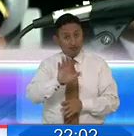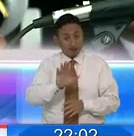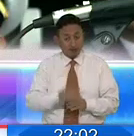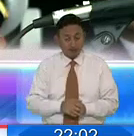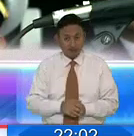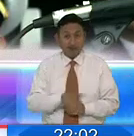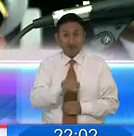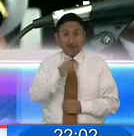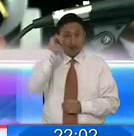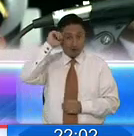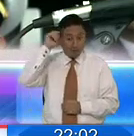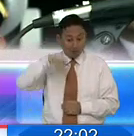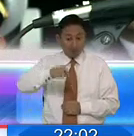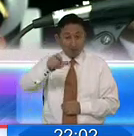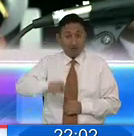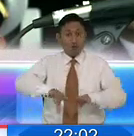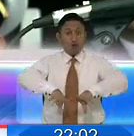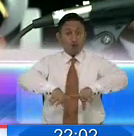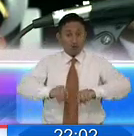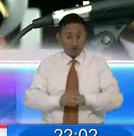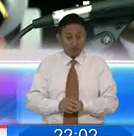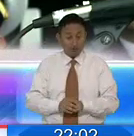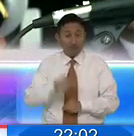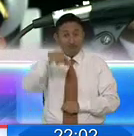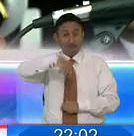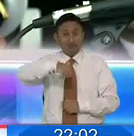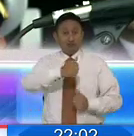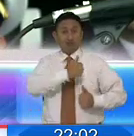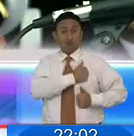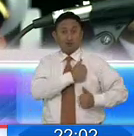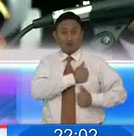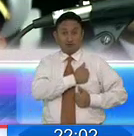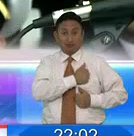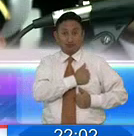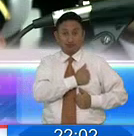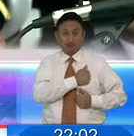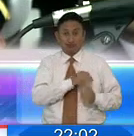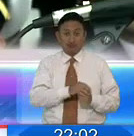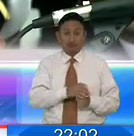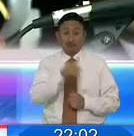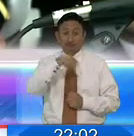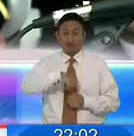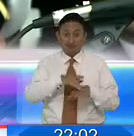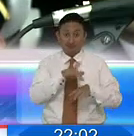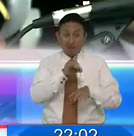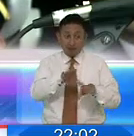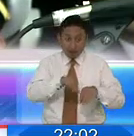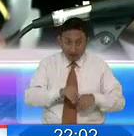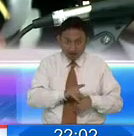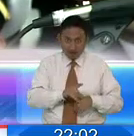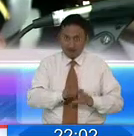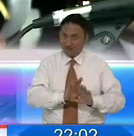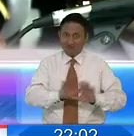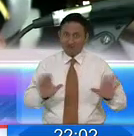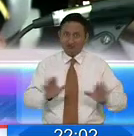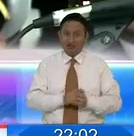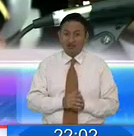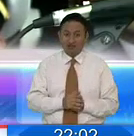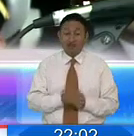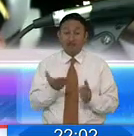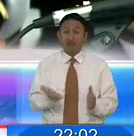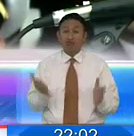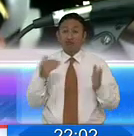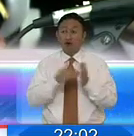no olviden los corruptos nuestras fuerzas armadas no lo van a permitir que se repitan